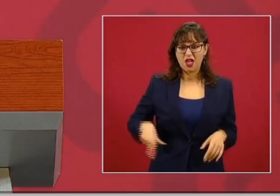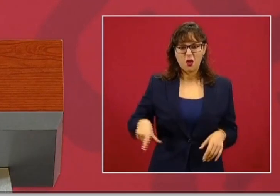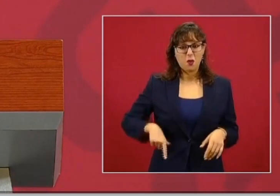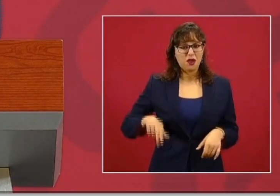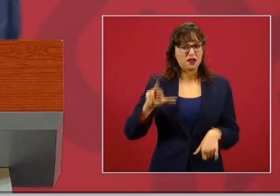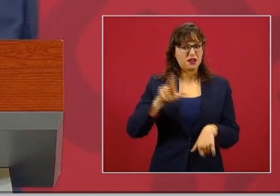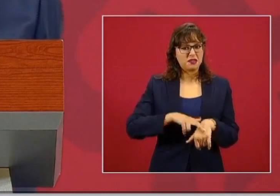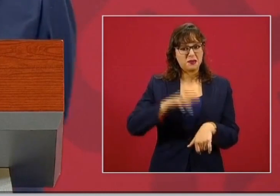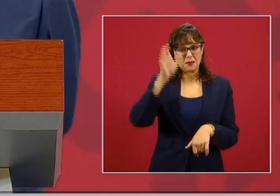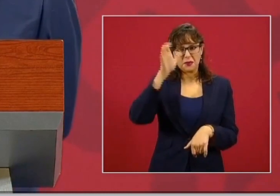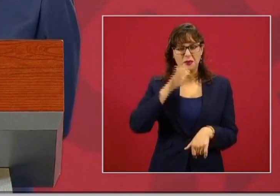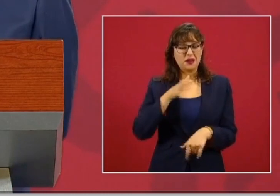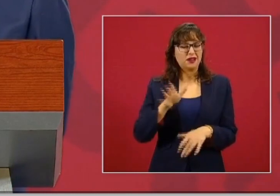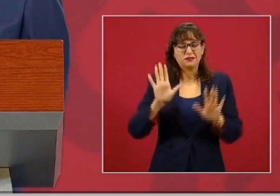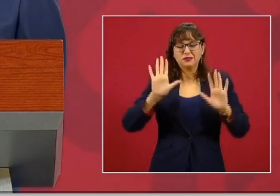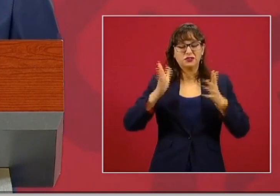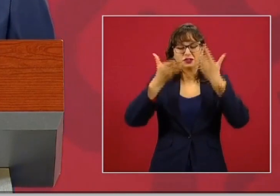bancos,